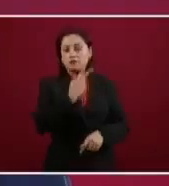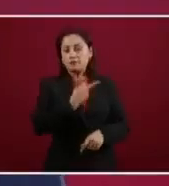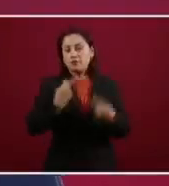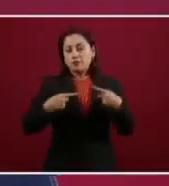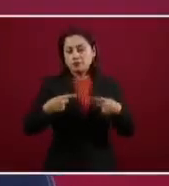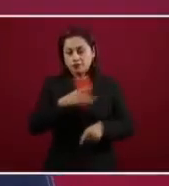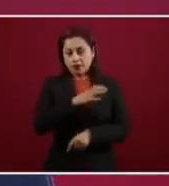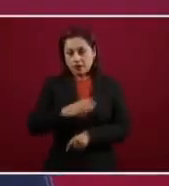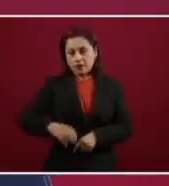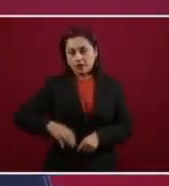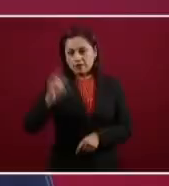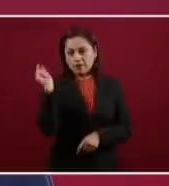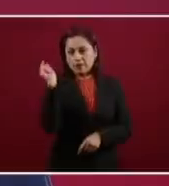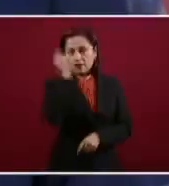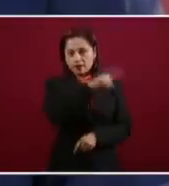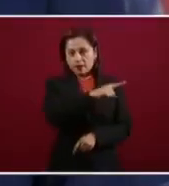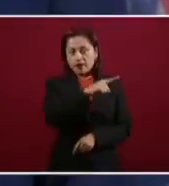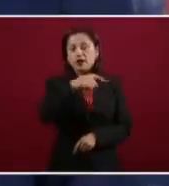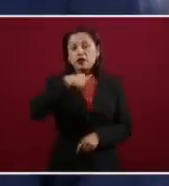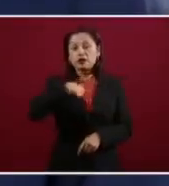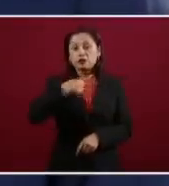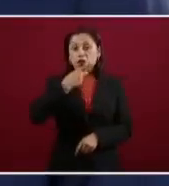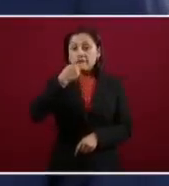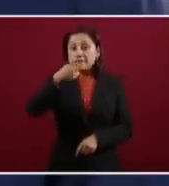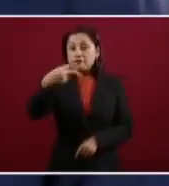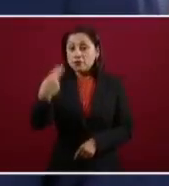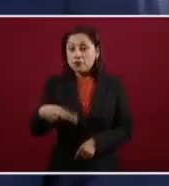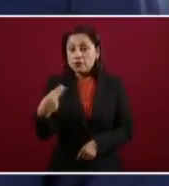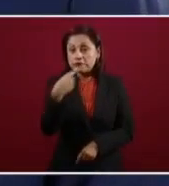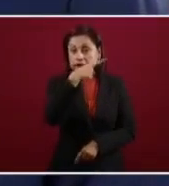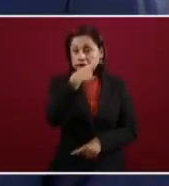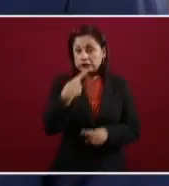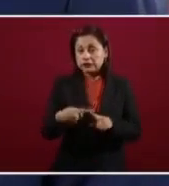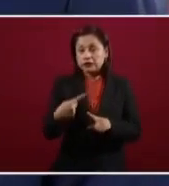el que era entonces que no voy a mencionar su nombre